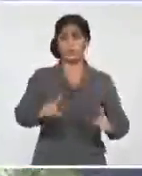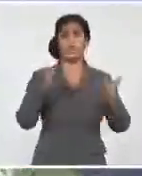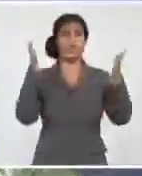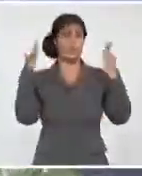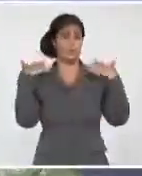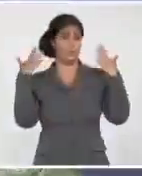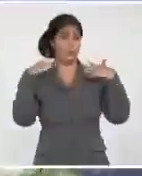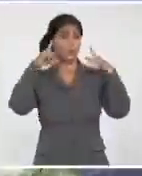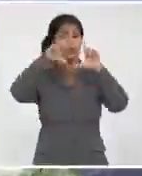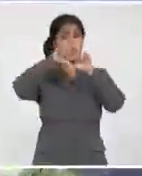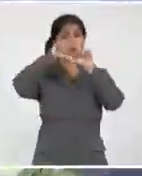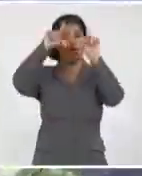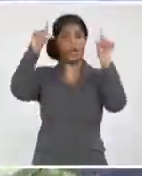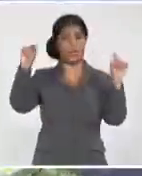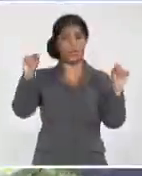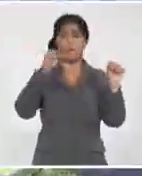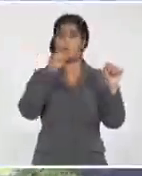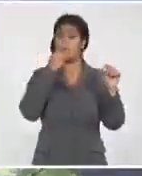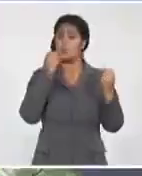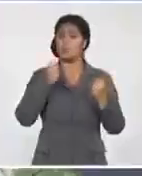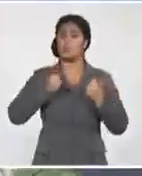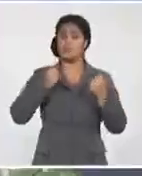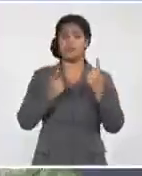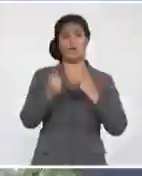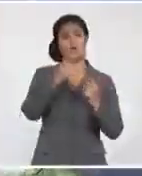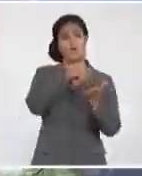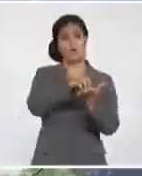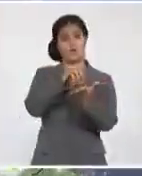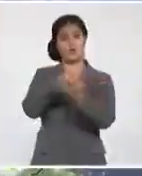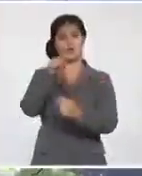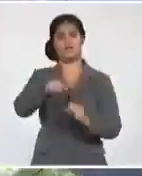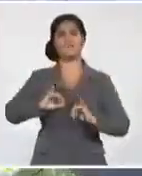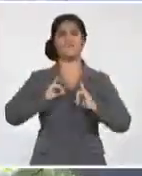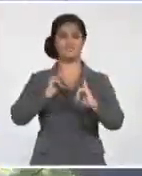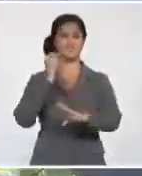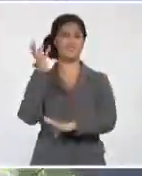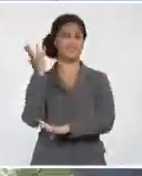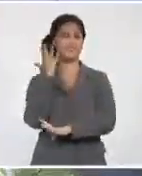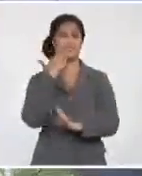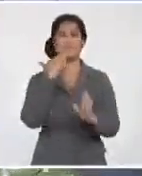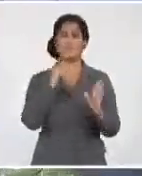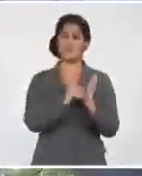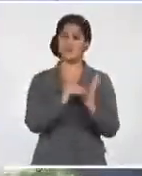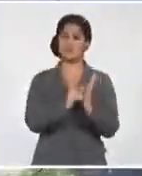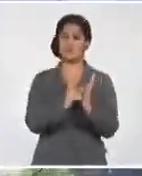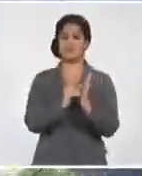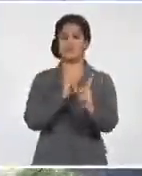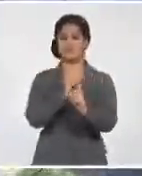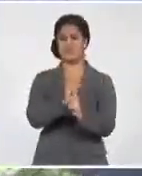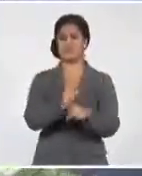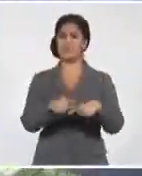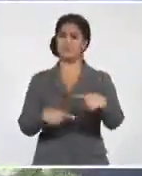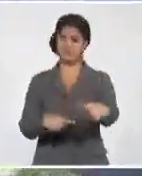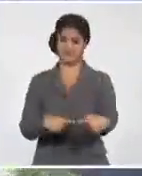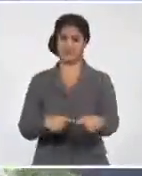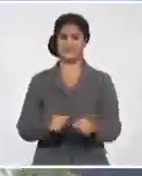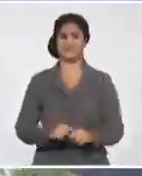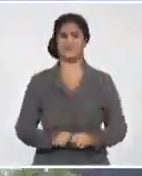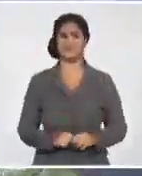en gran parte del país pueden llegar a ser fuertes en algunas localidades esto es todo en cuanto a la información meteorológica tengan todo félix tarde y hasta